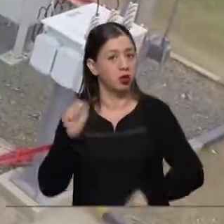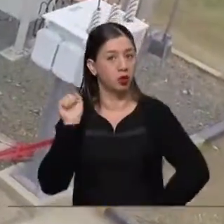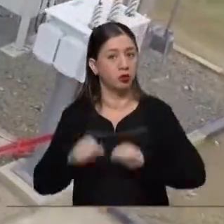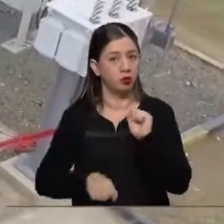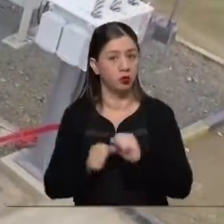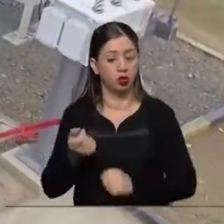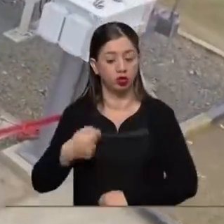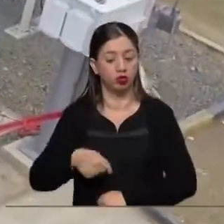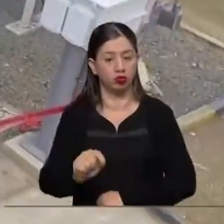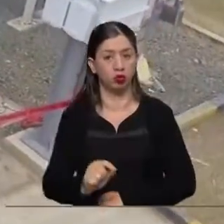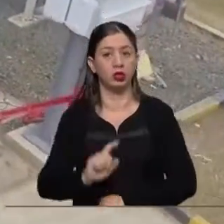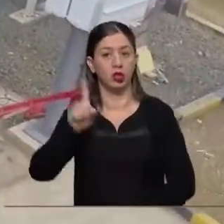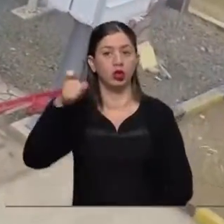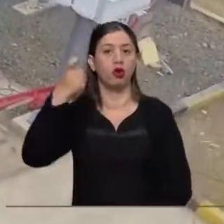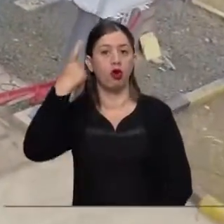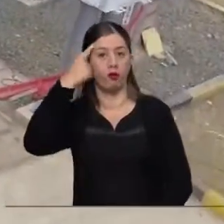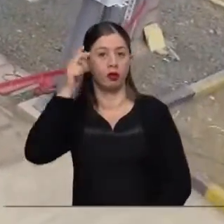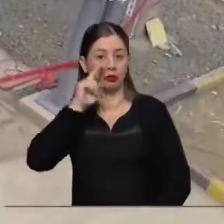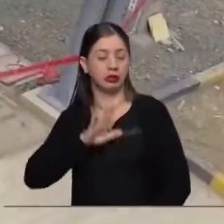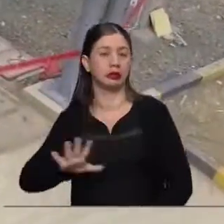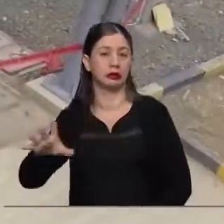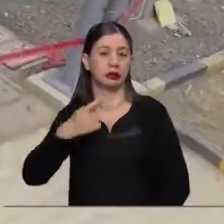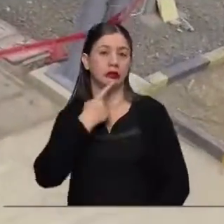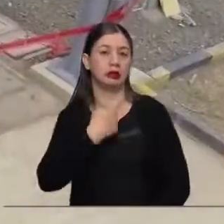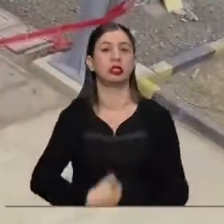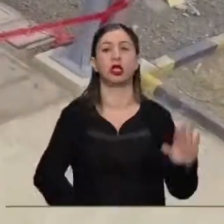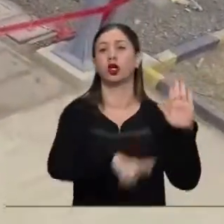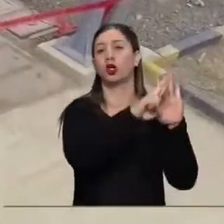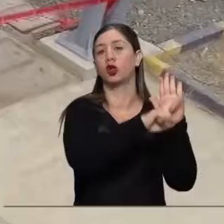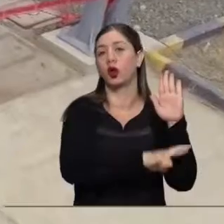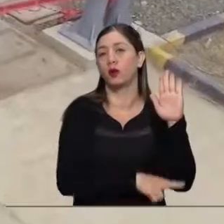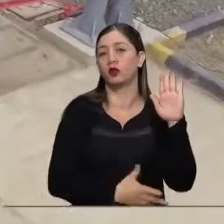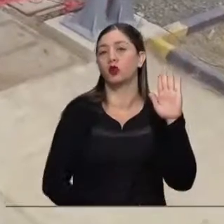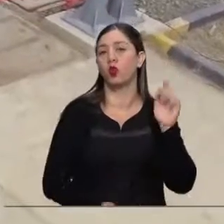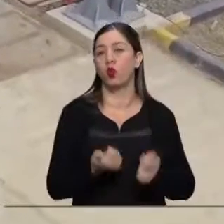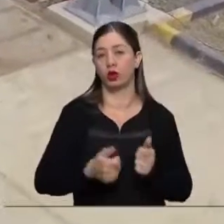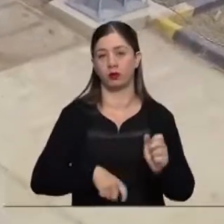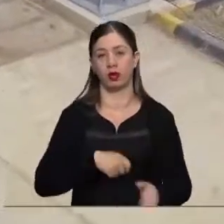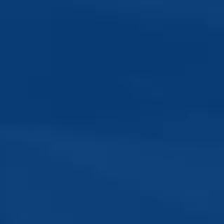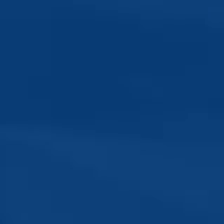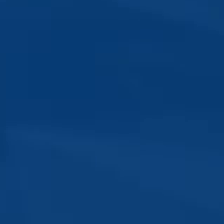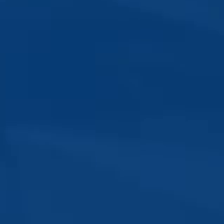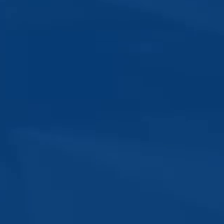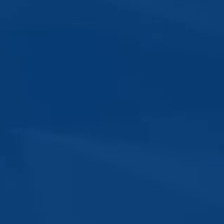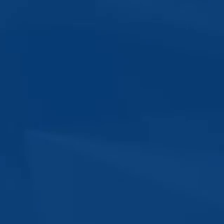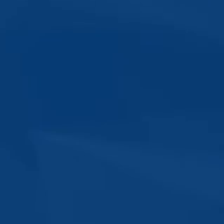los próximos días, el gobierno nacional daría a conocer las condiciones de contratación para la compra.